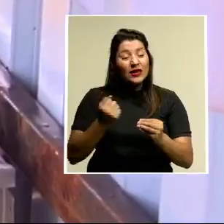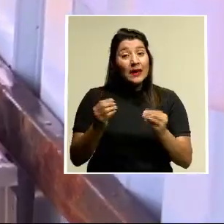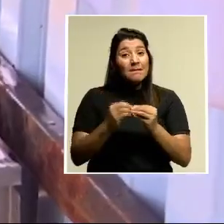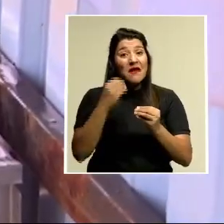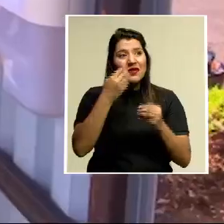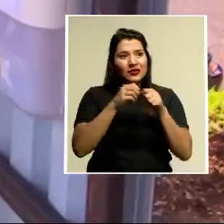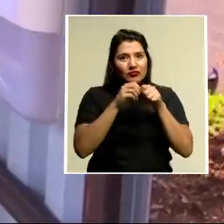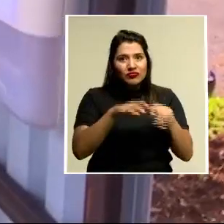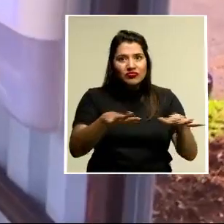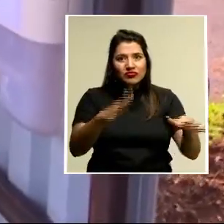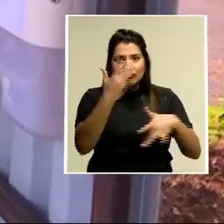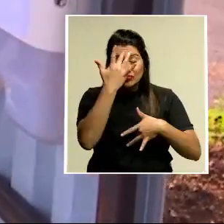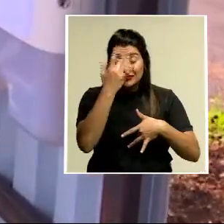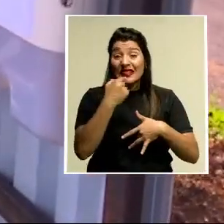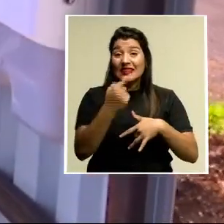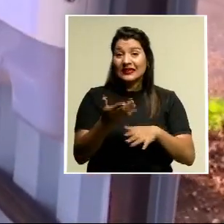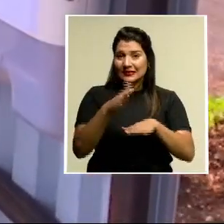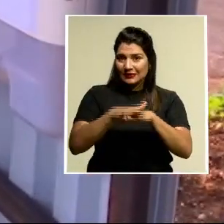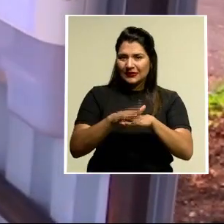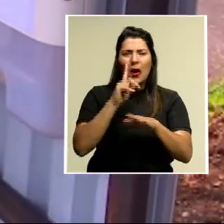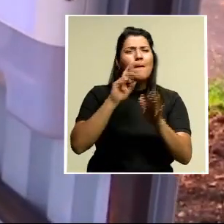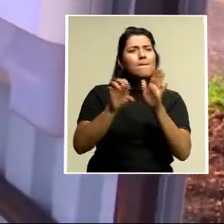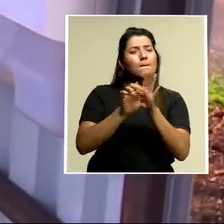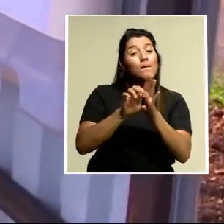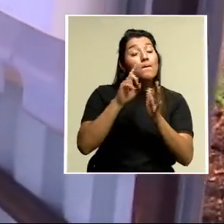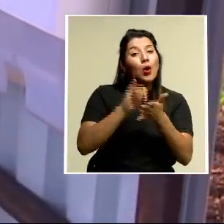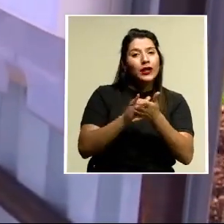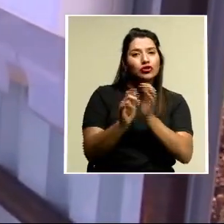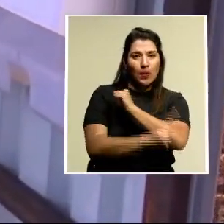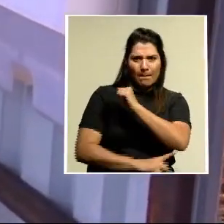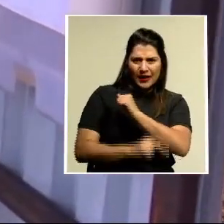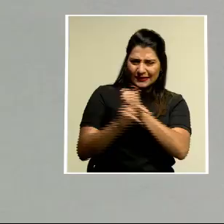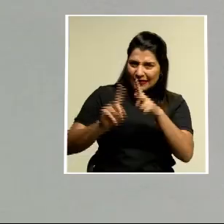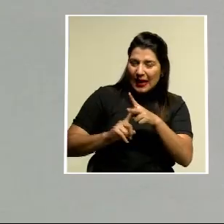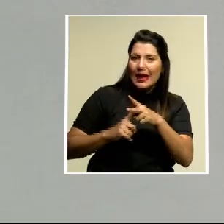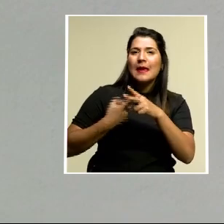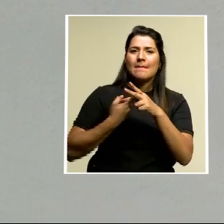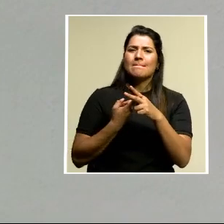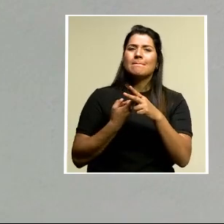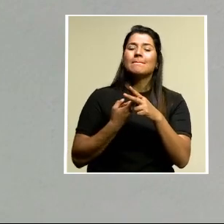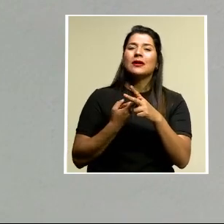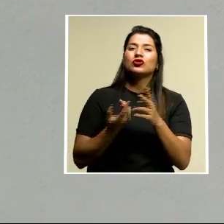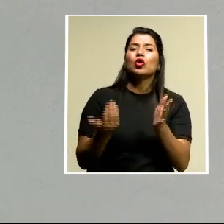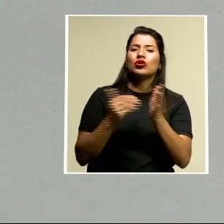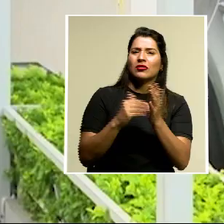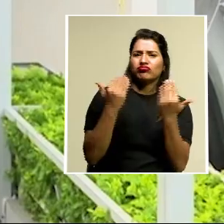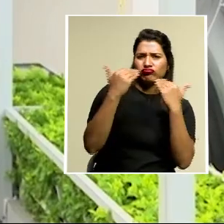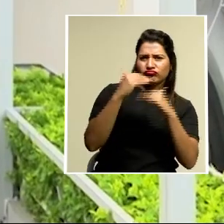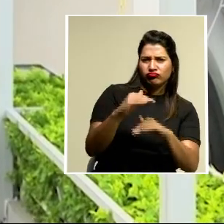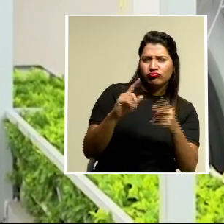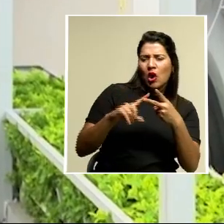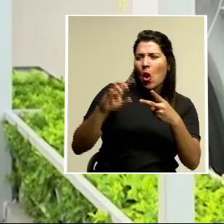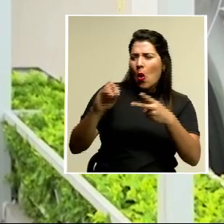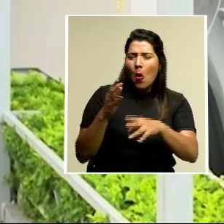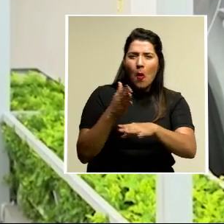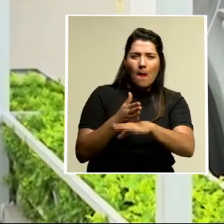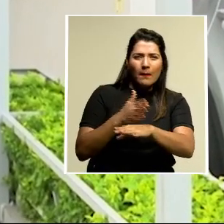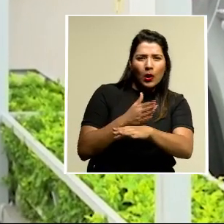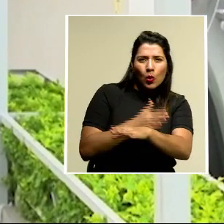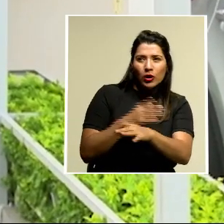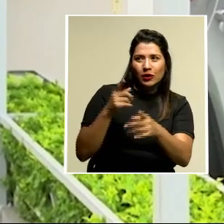eventual incremento de casos positivos de COVID-19 debido a la variante Delta, en el país se reflejan 2 escenarios que